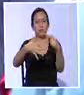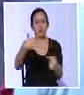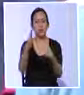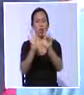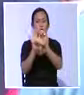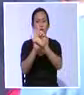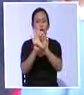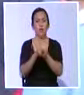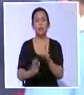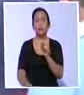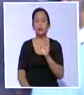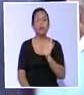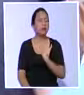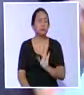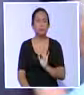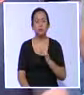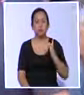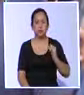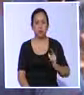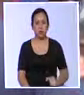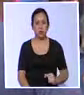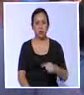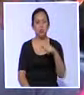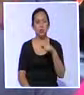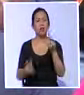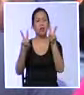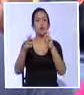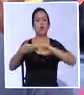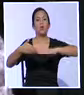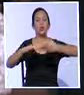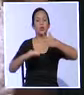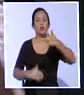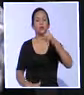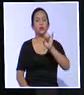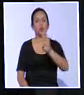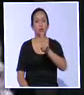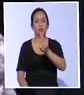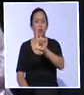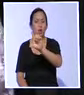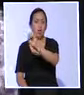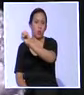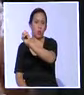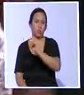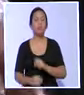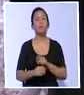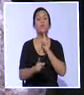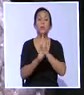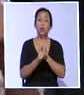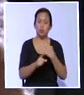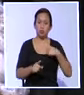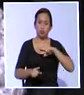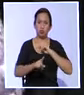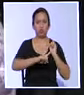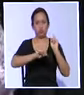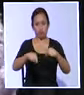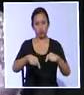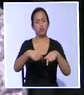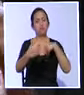así lo detalló selena de la comunidad de chibuleo pero por eso estamos aquí concluyendo la